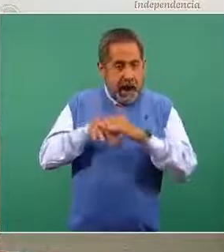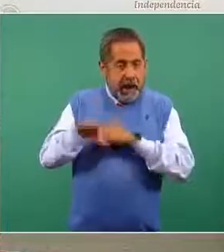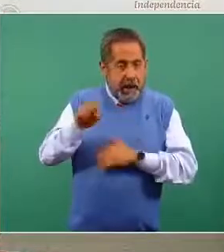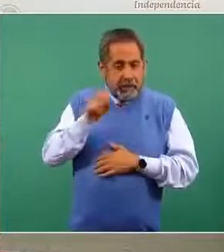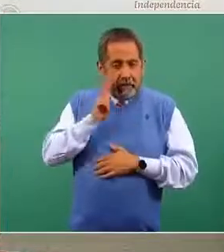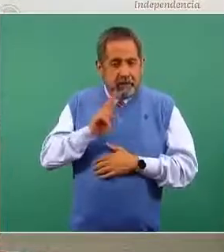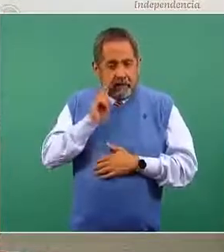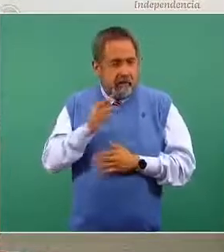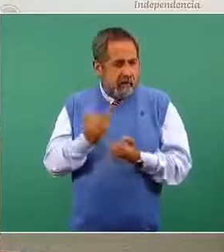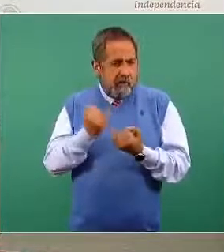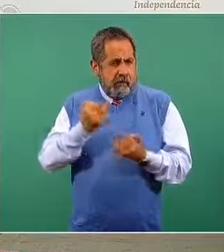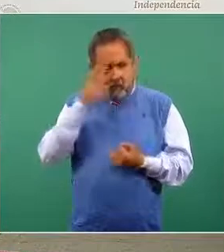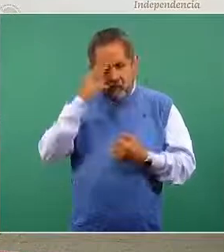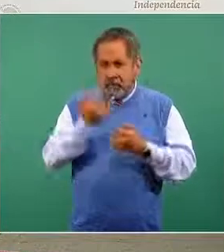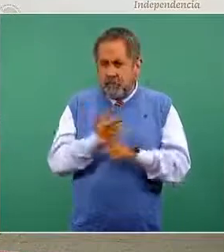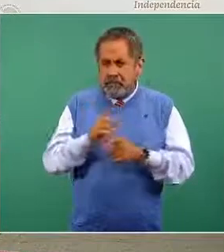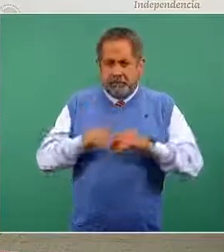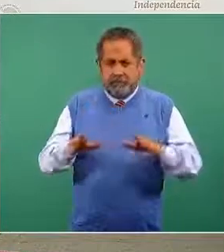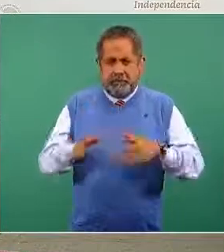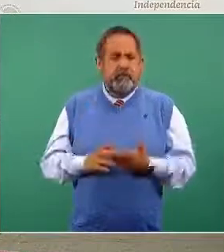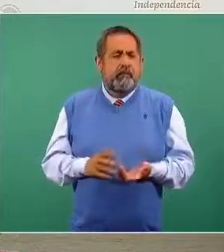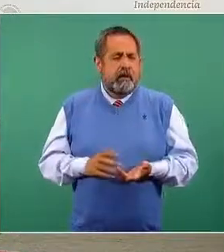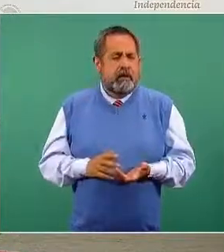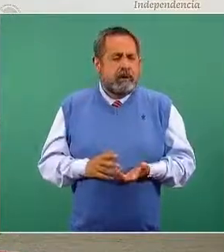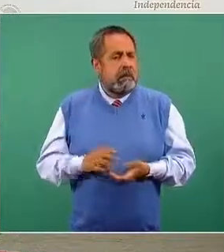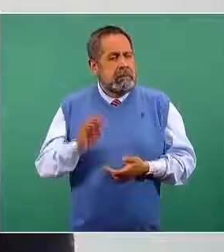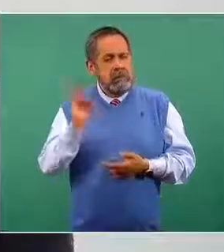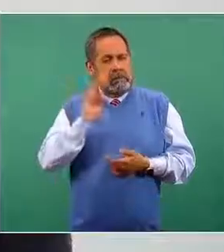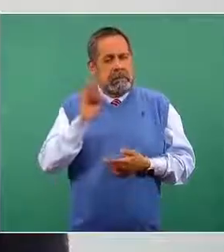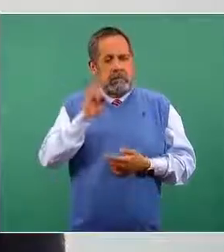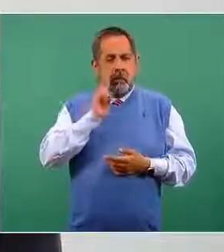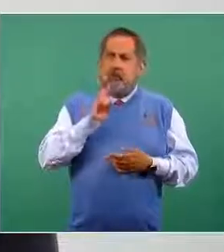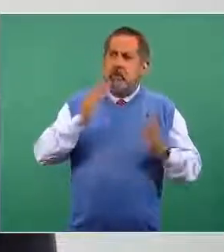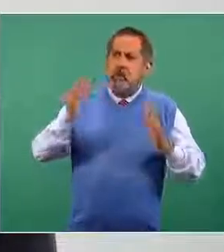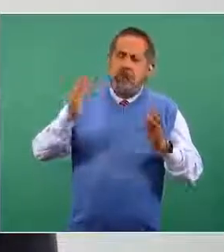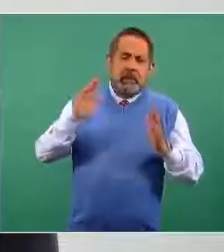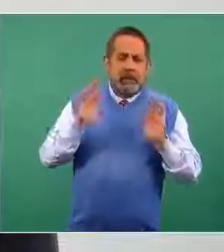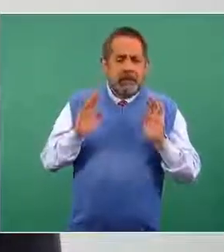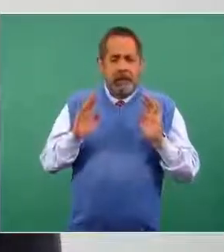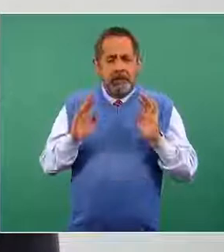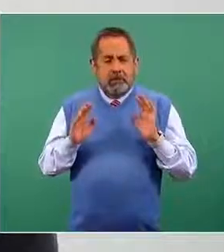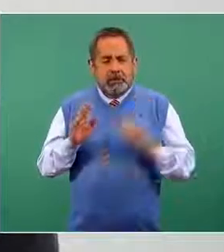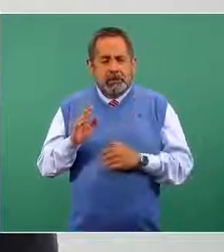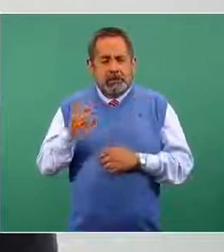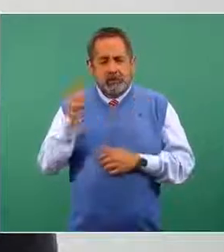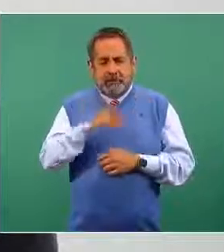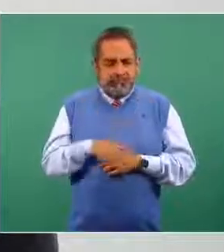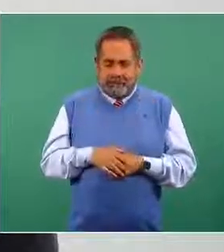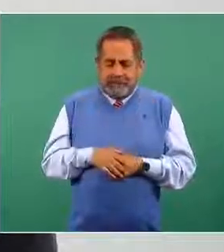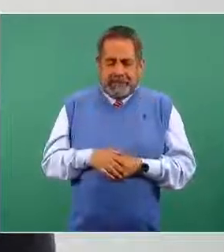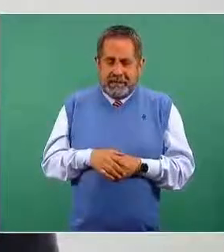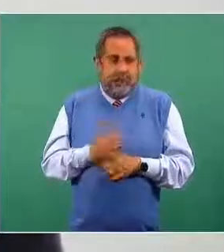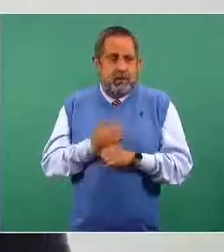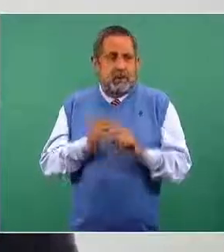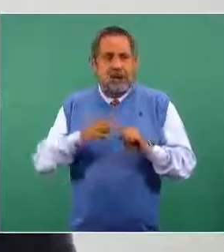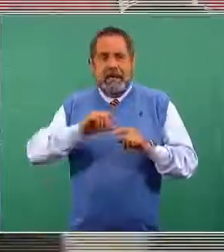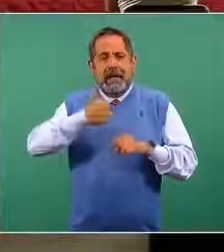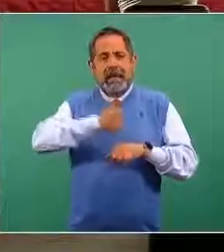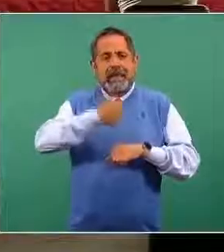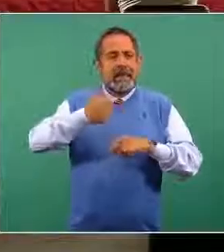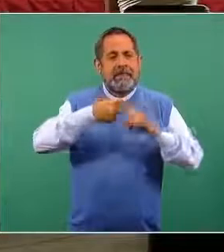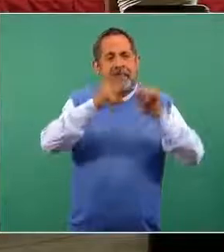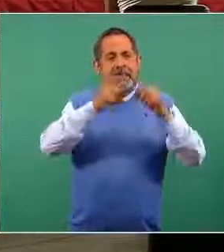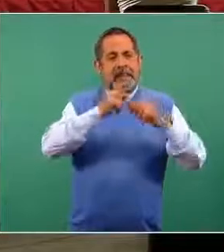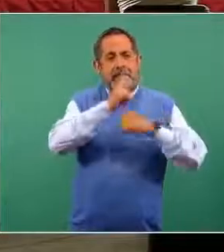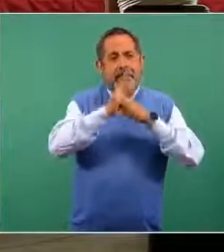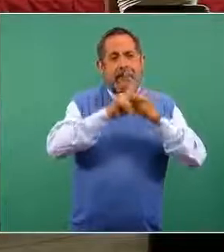pueden acceder en México, y entonces en ese caso sí podríamos hablar de números comparables. Pero es técnicamente incorrecto